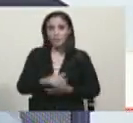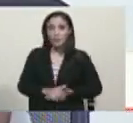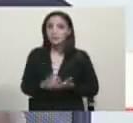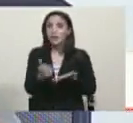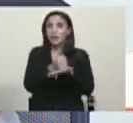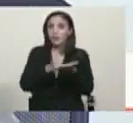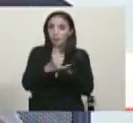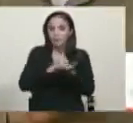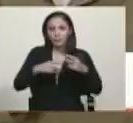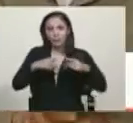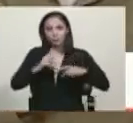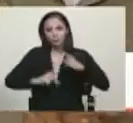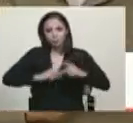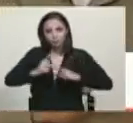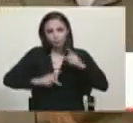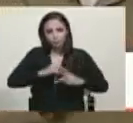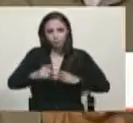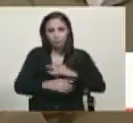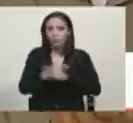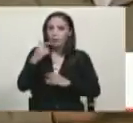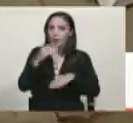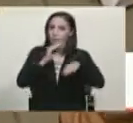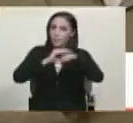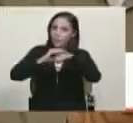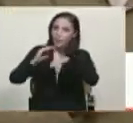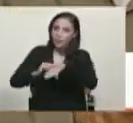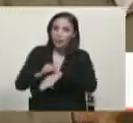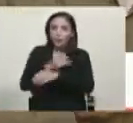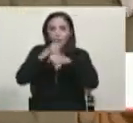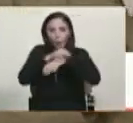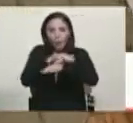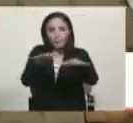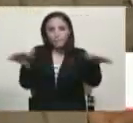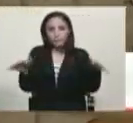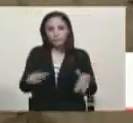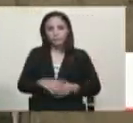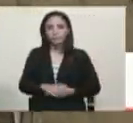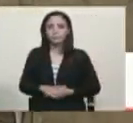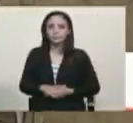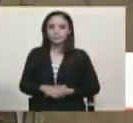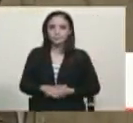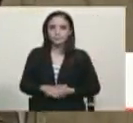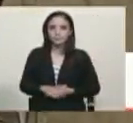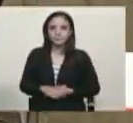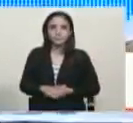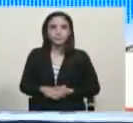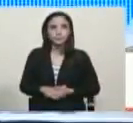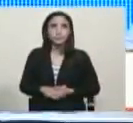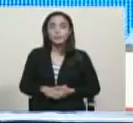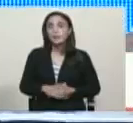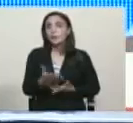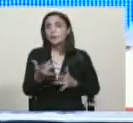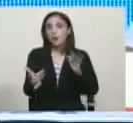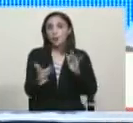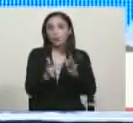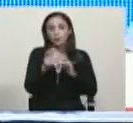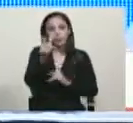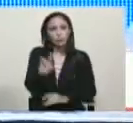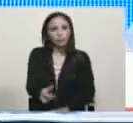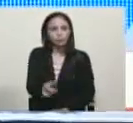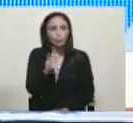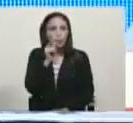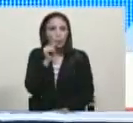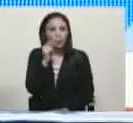farmacéutico que, como usted bien ha dicho, nos ha llamado a su expansión máxima. Correcto. Yo quisiera darle la palabra a Kender